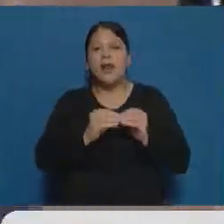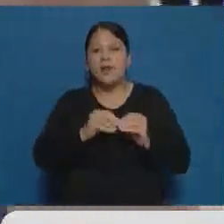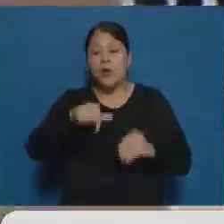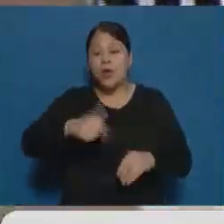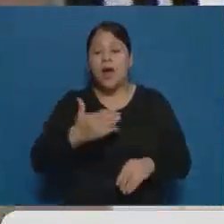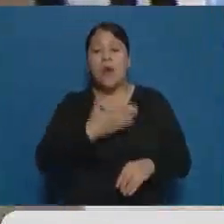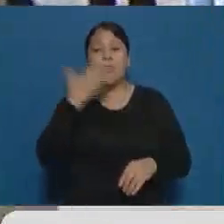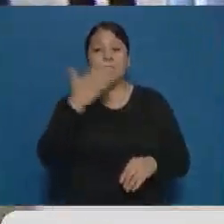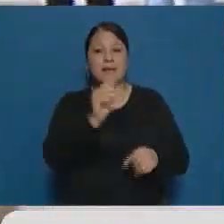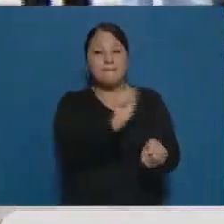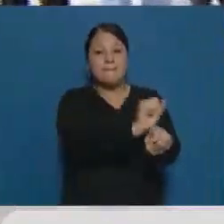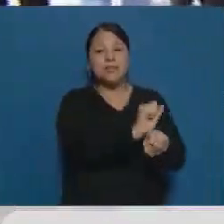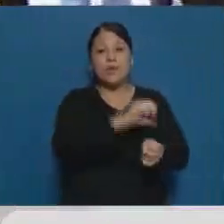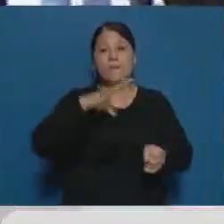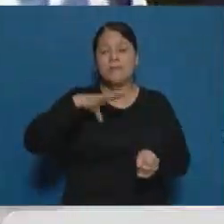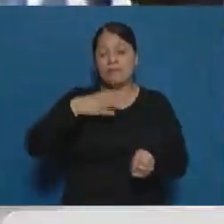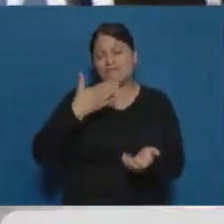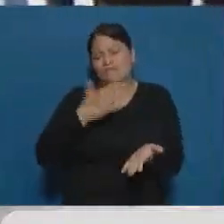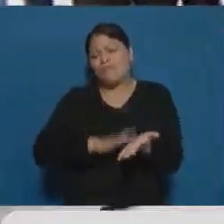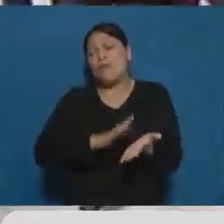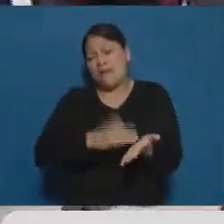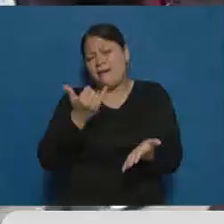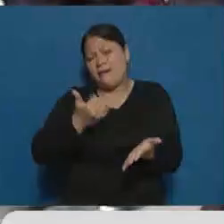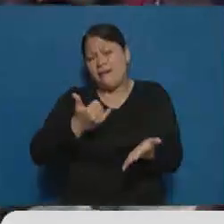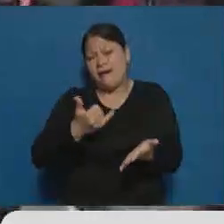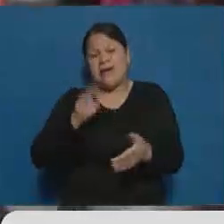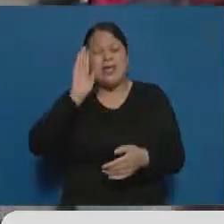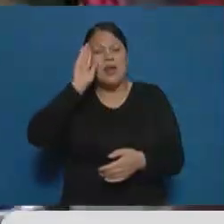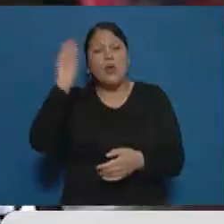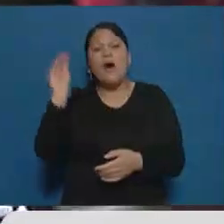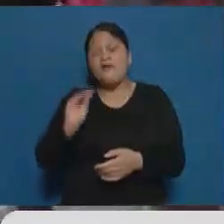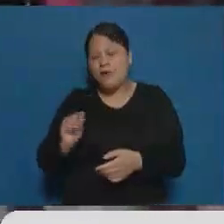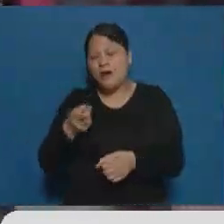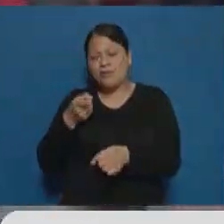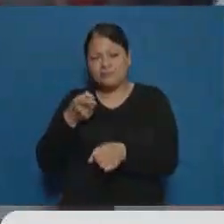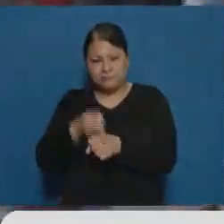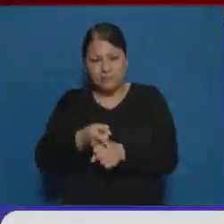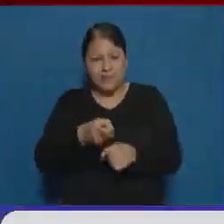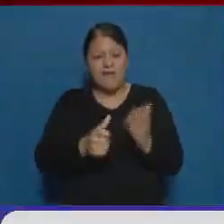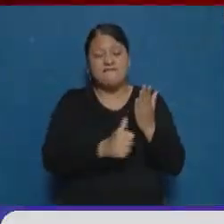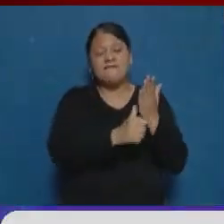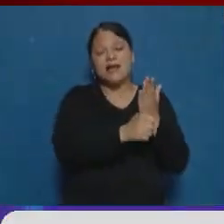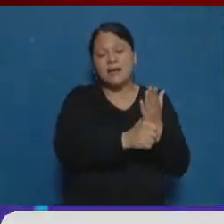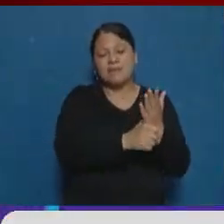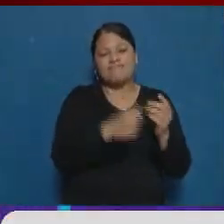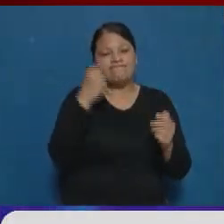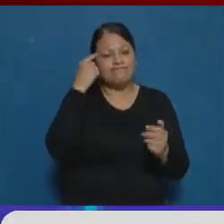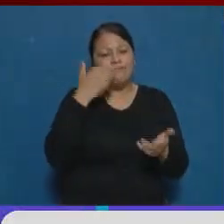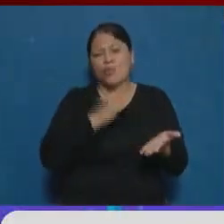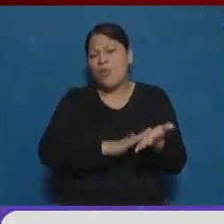Audiencia de prisión preventiva con pruebas que desde los abogados querellantes, como así también desde la Fiscalía, consideran que